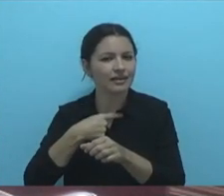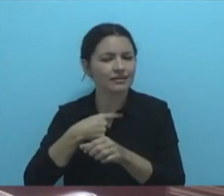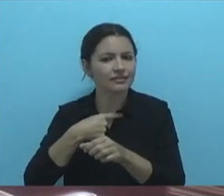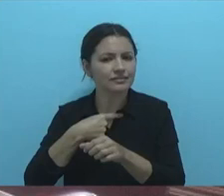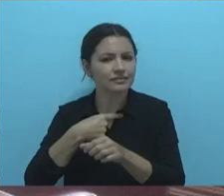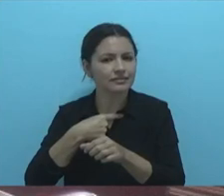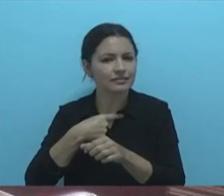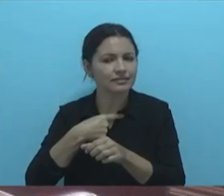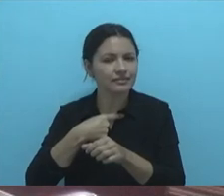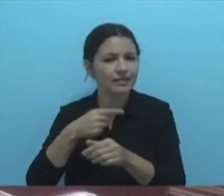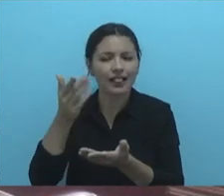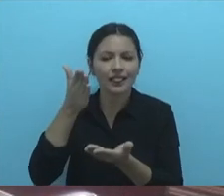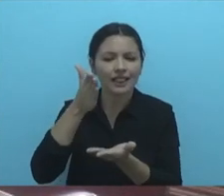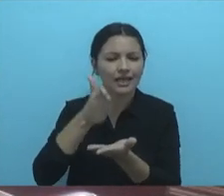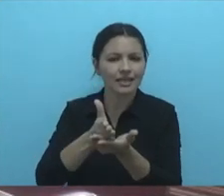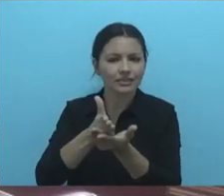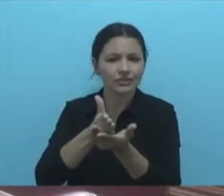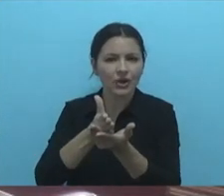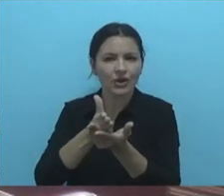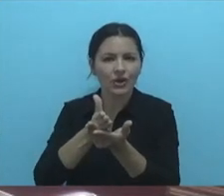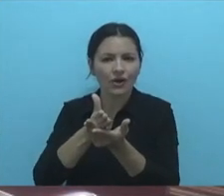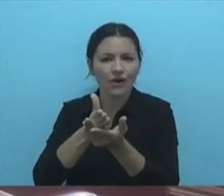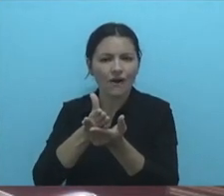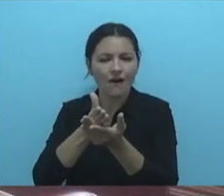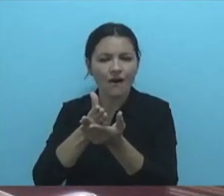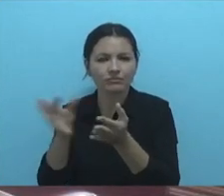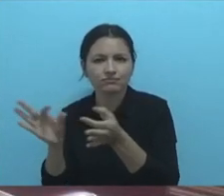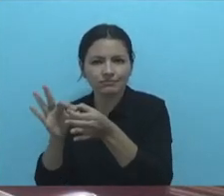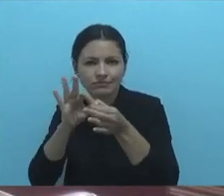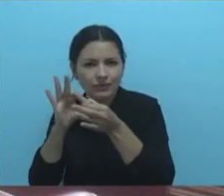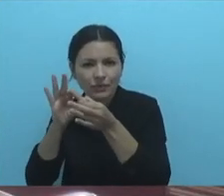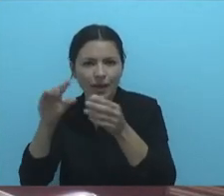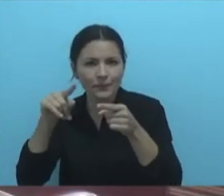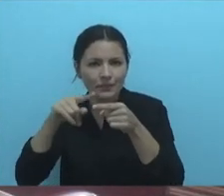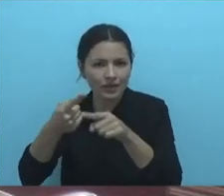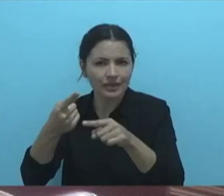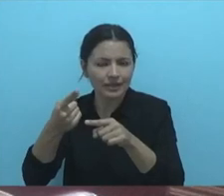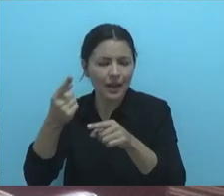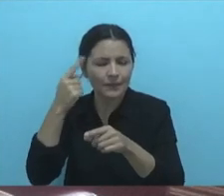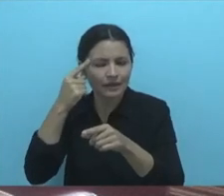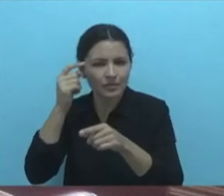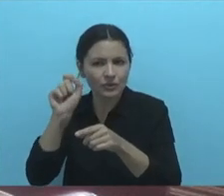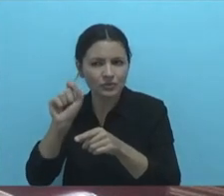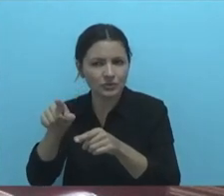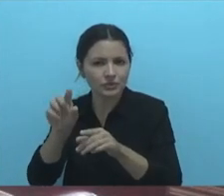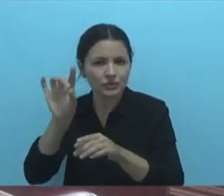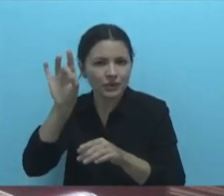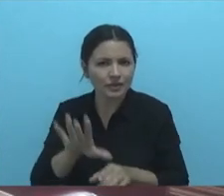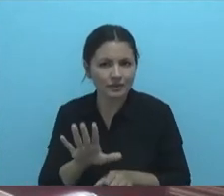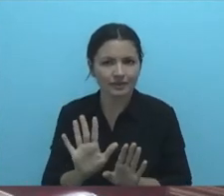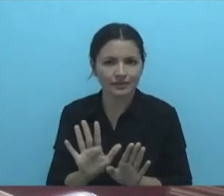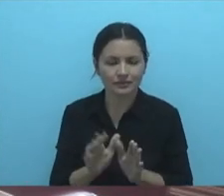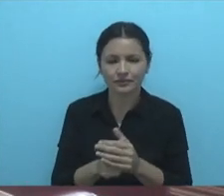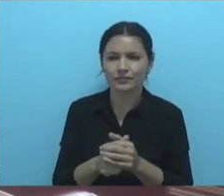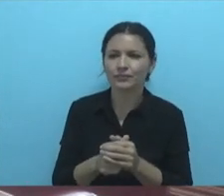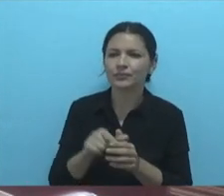la práctica del derecho pase por el Aro de la de sus personales convicciones está en